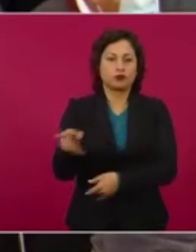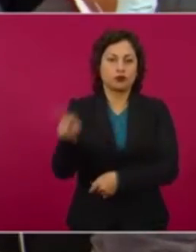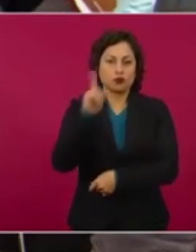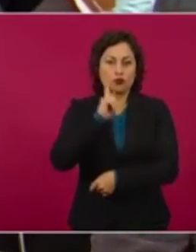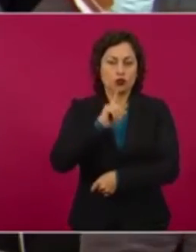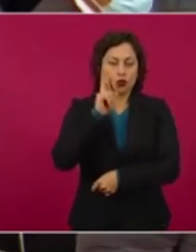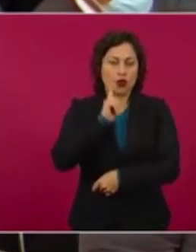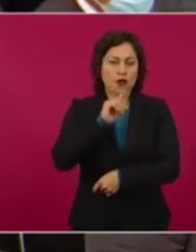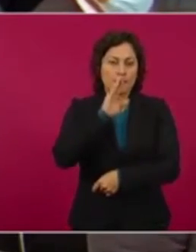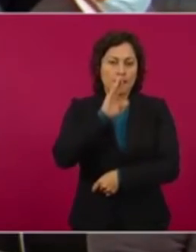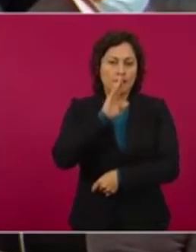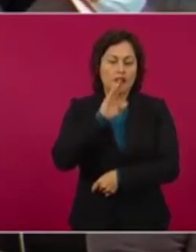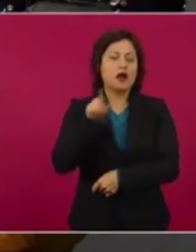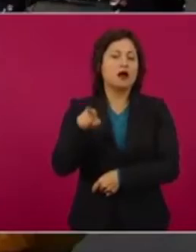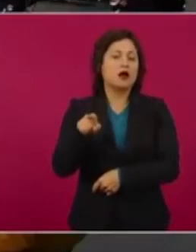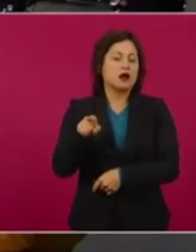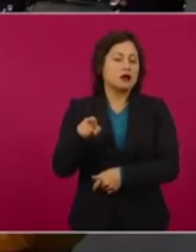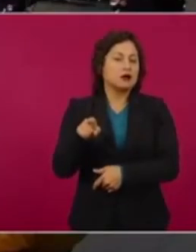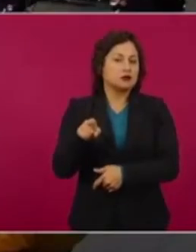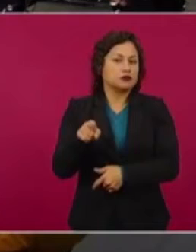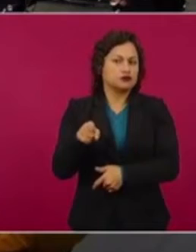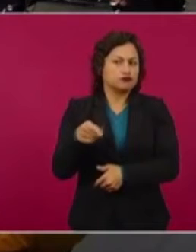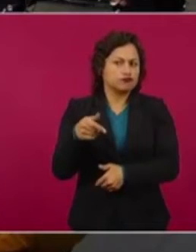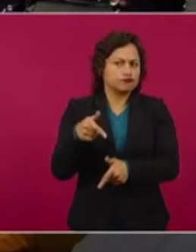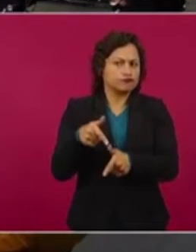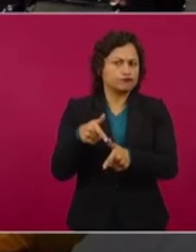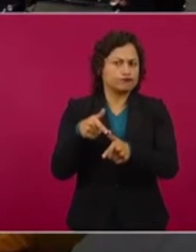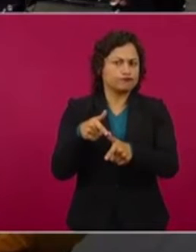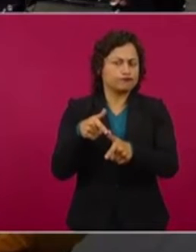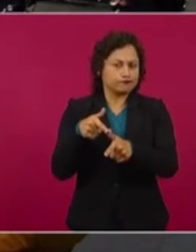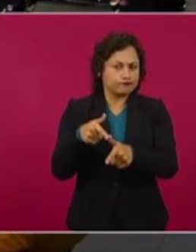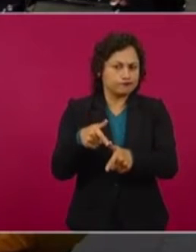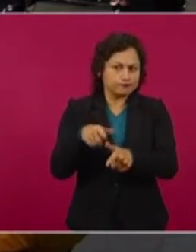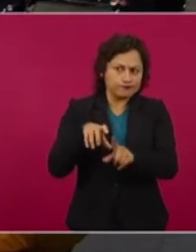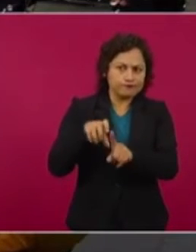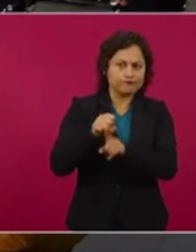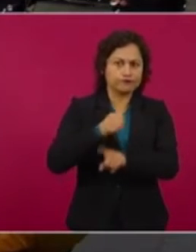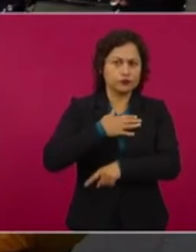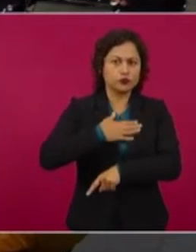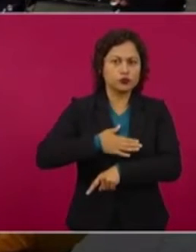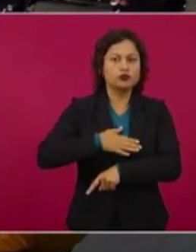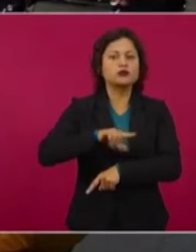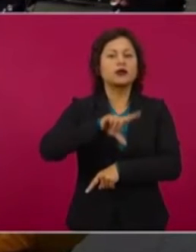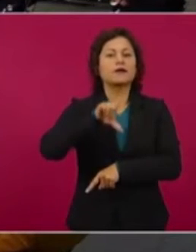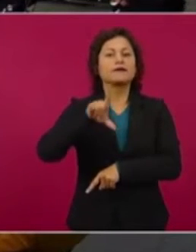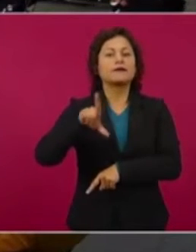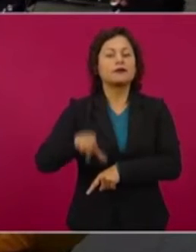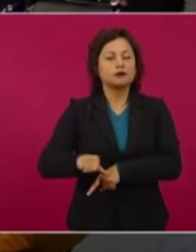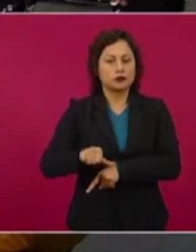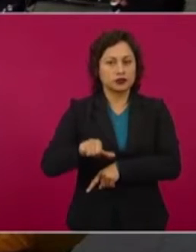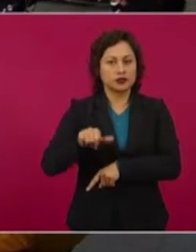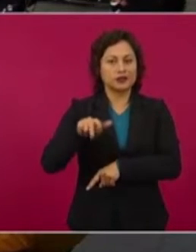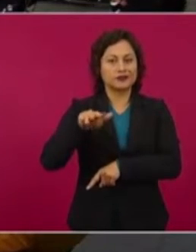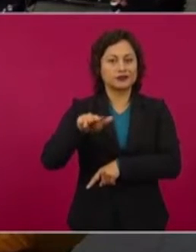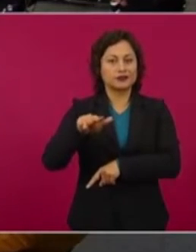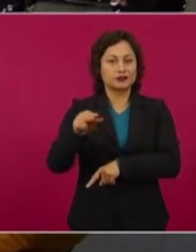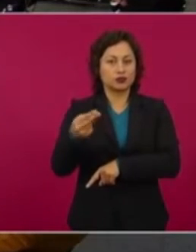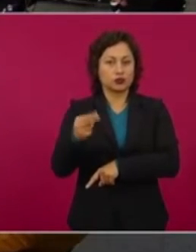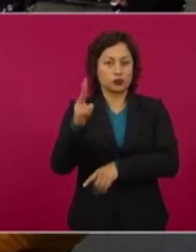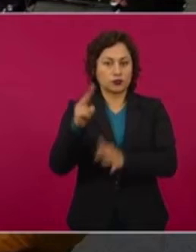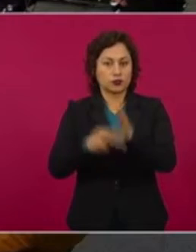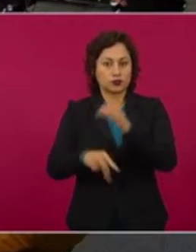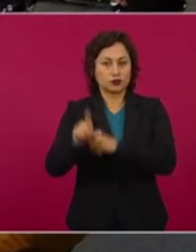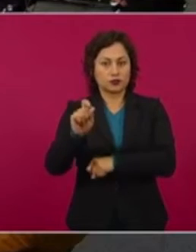de que se le diera justicia a su hija. Se retoma el proceso el 18 de noviembre del